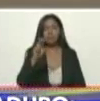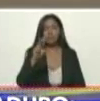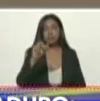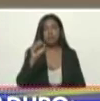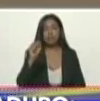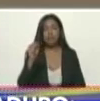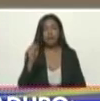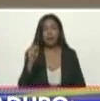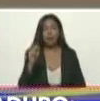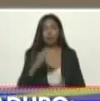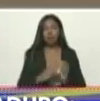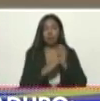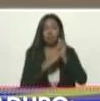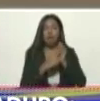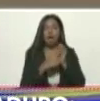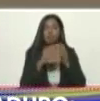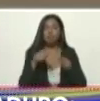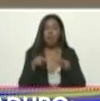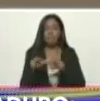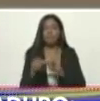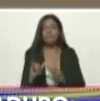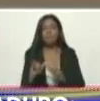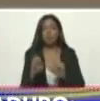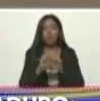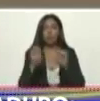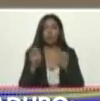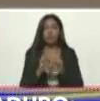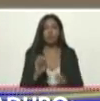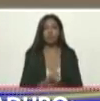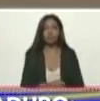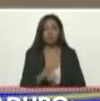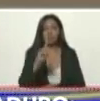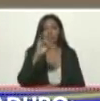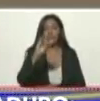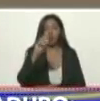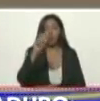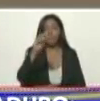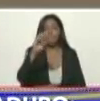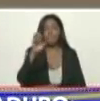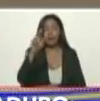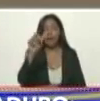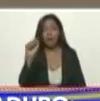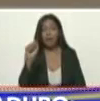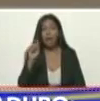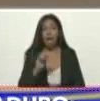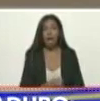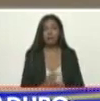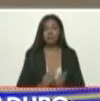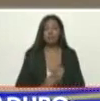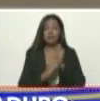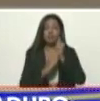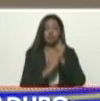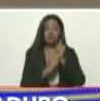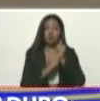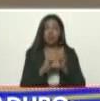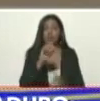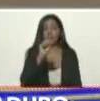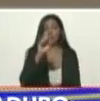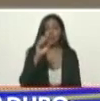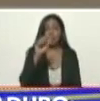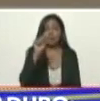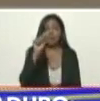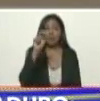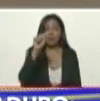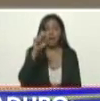autoridad única de educación de Monagas, Diomara Romero, directora del SENAE,